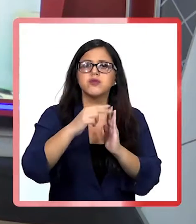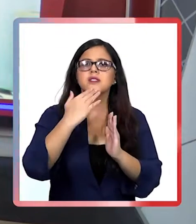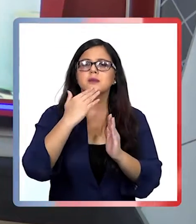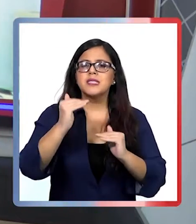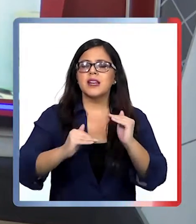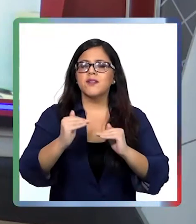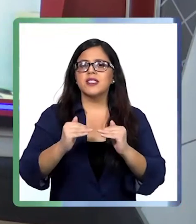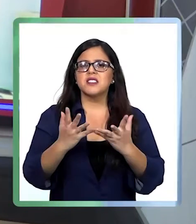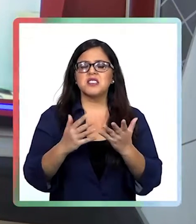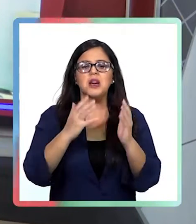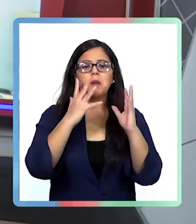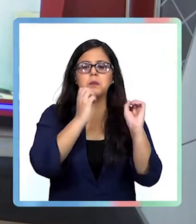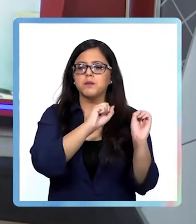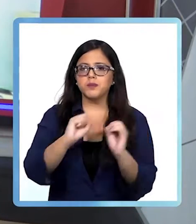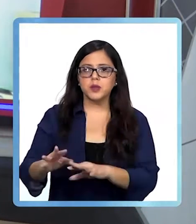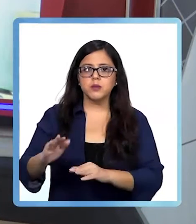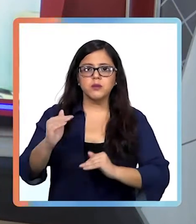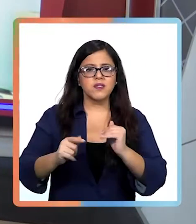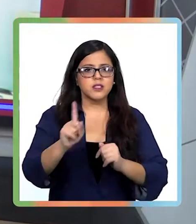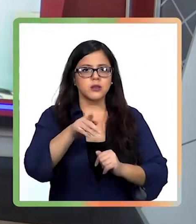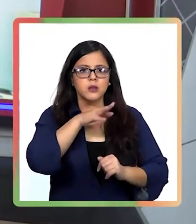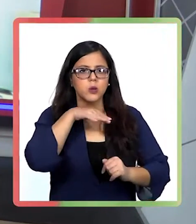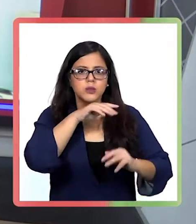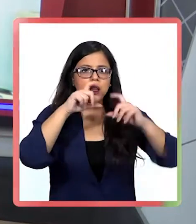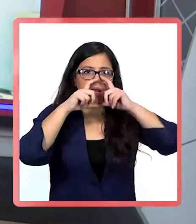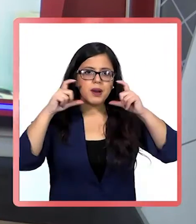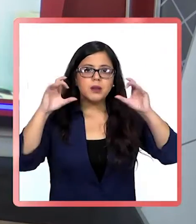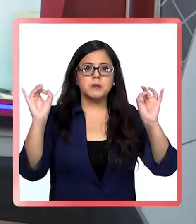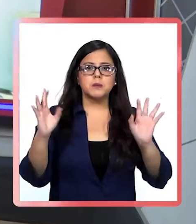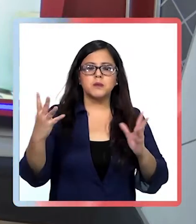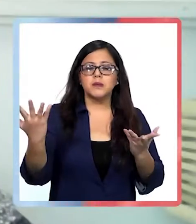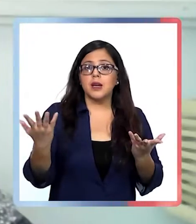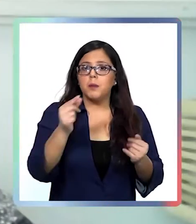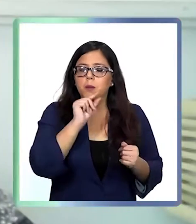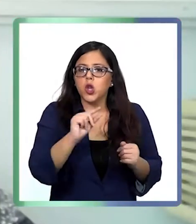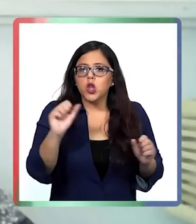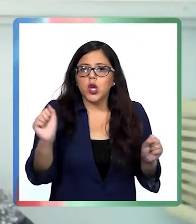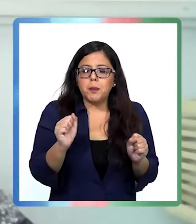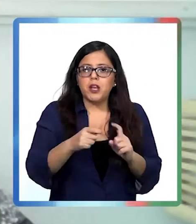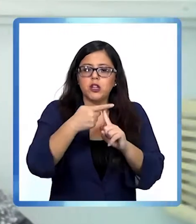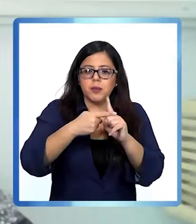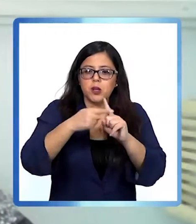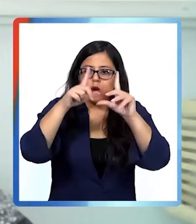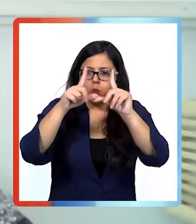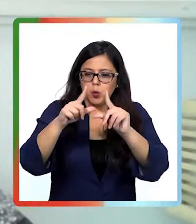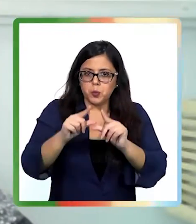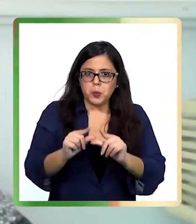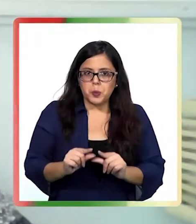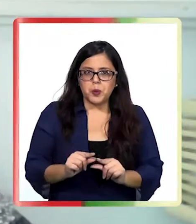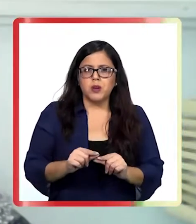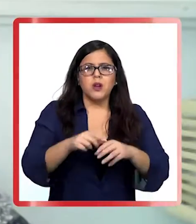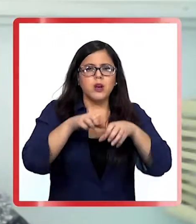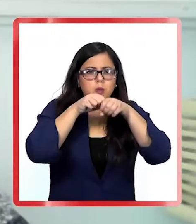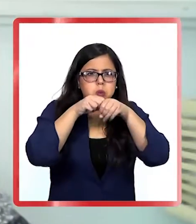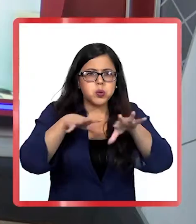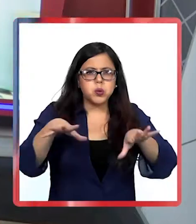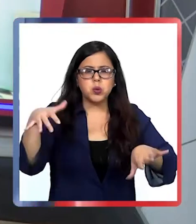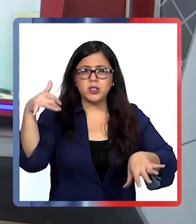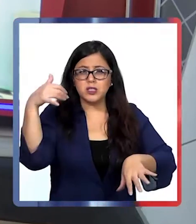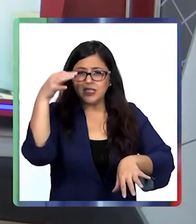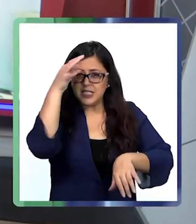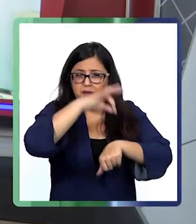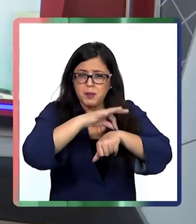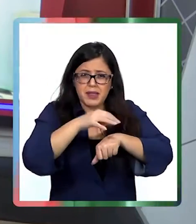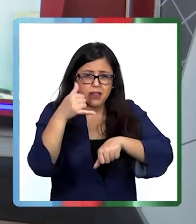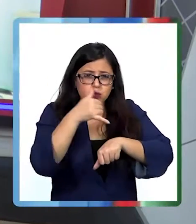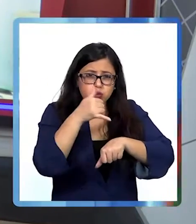paso a paso, de bajar a veces la guardia, en algunas ocasiones no usar la mascarilla si se nos acerca el invierno, las temperaturas comienzan a bajar y hay